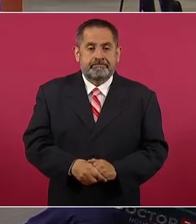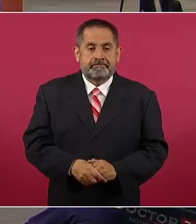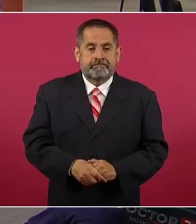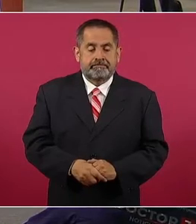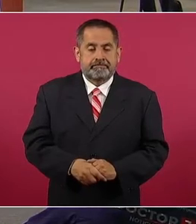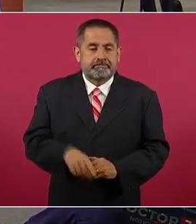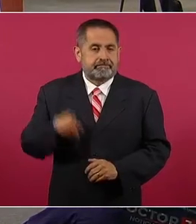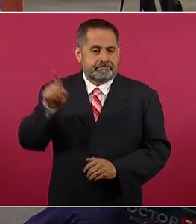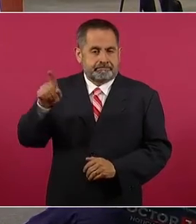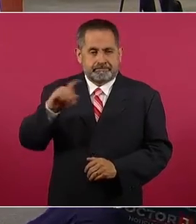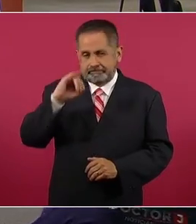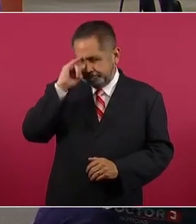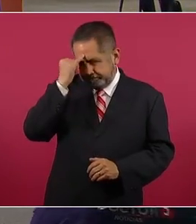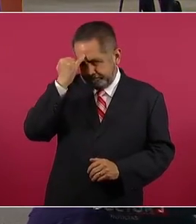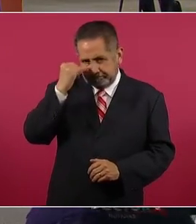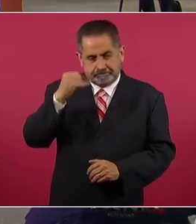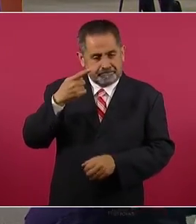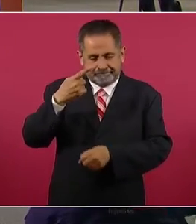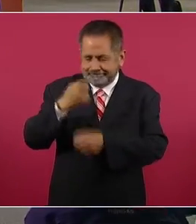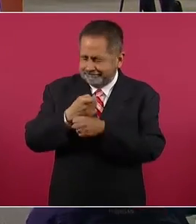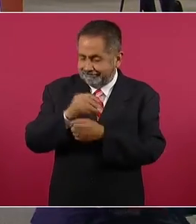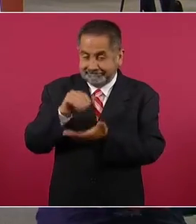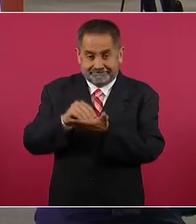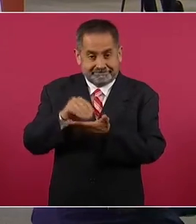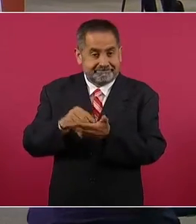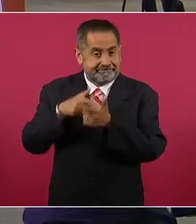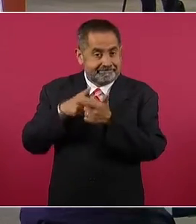Modi sigue arriba.